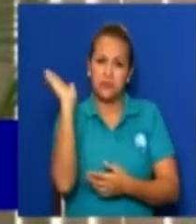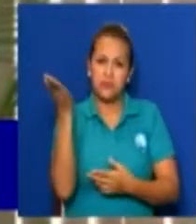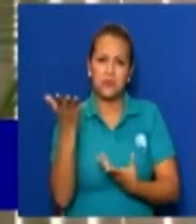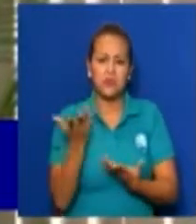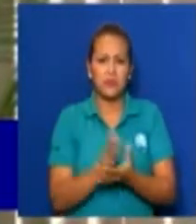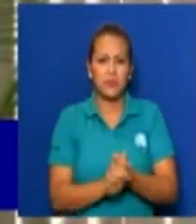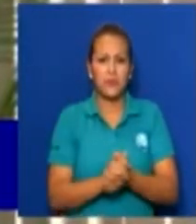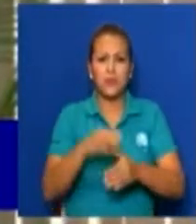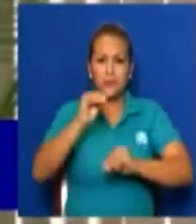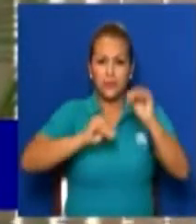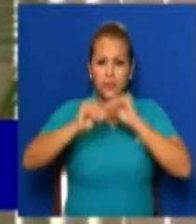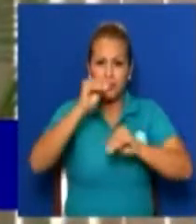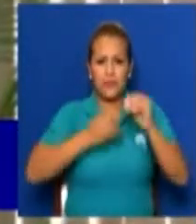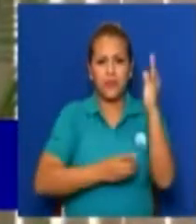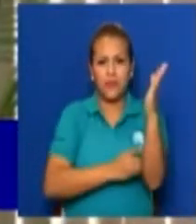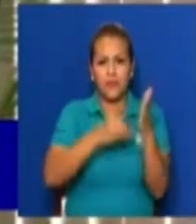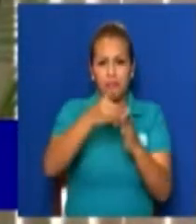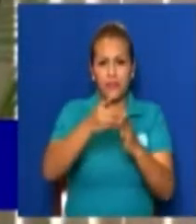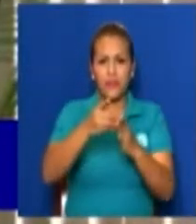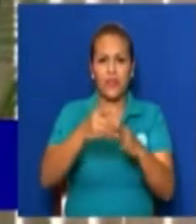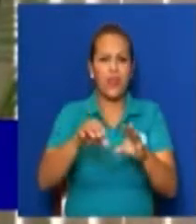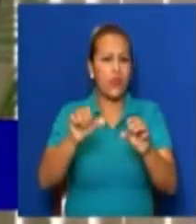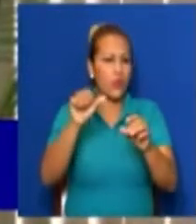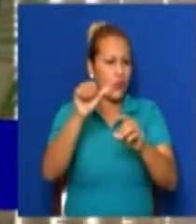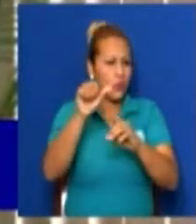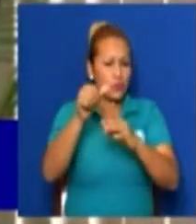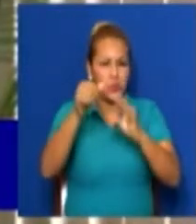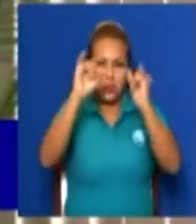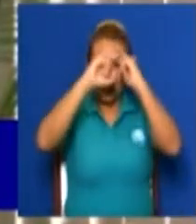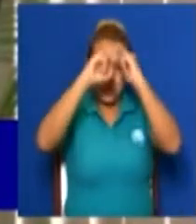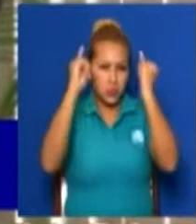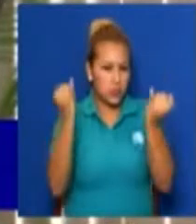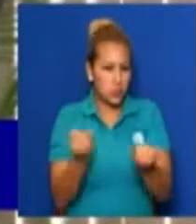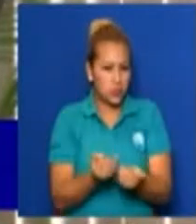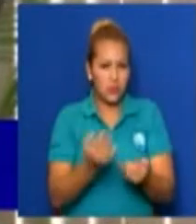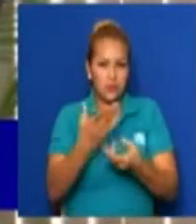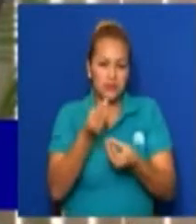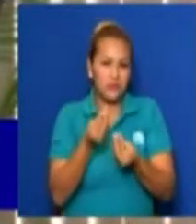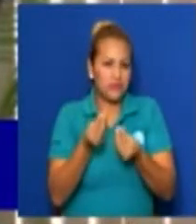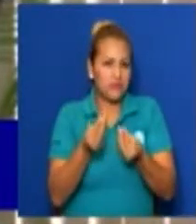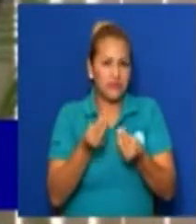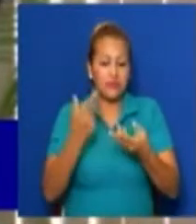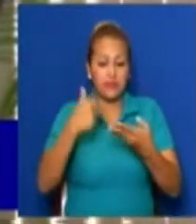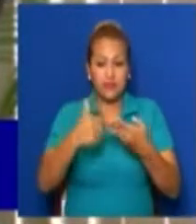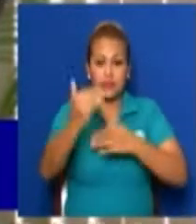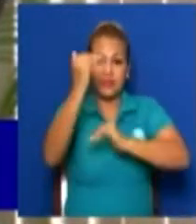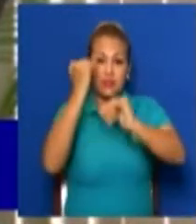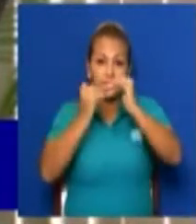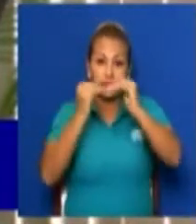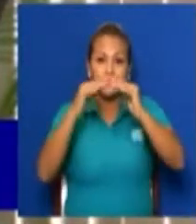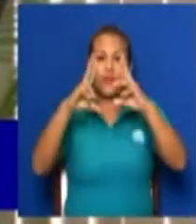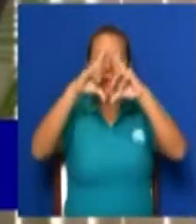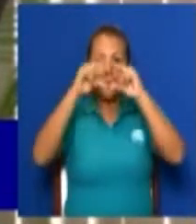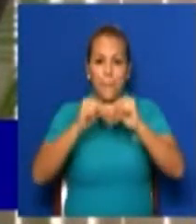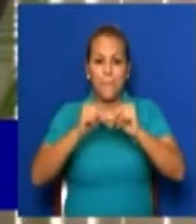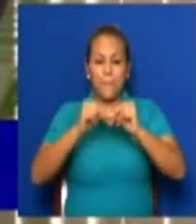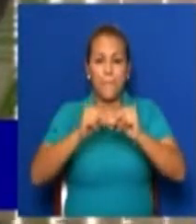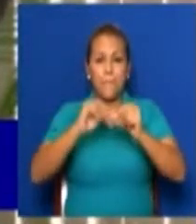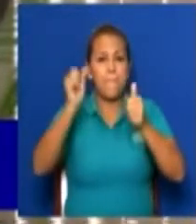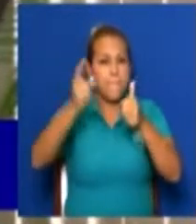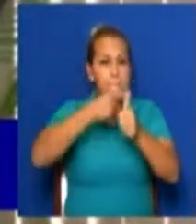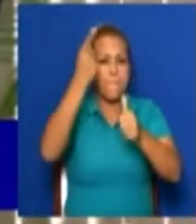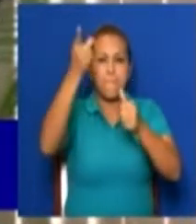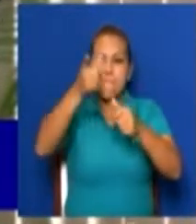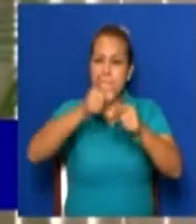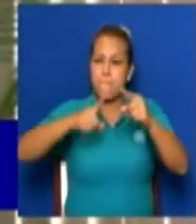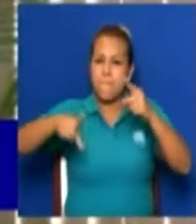de Desarrollo Global ha reconocido estos avances y ubica a Nicaragua en los primeros lugares en